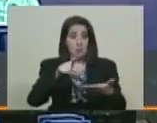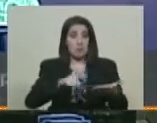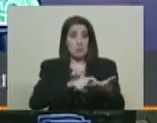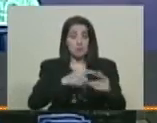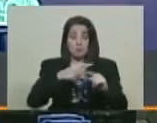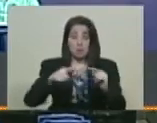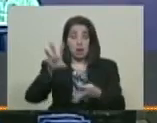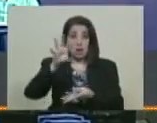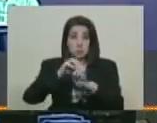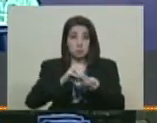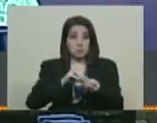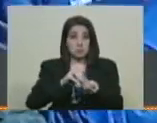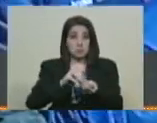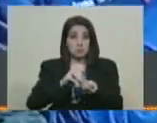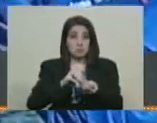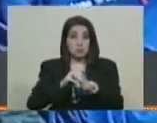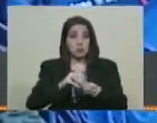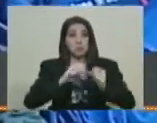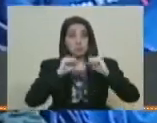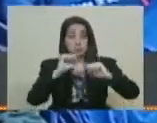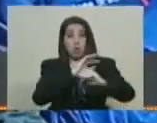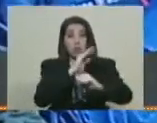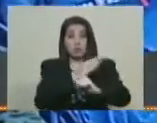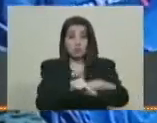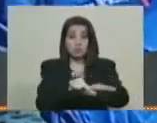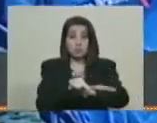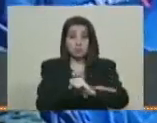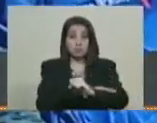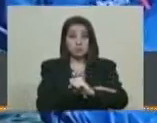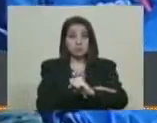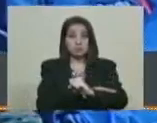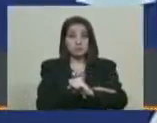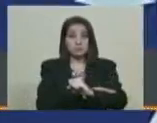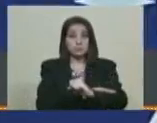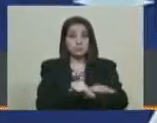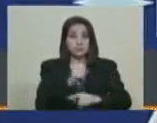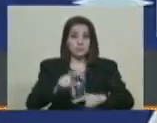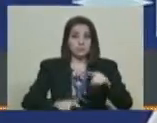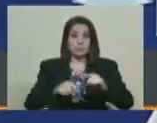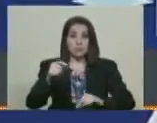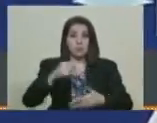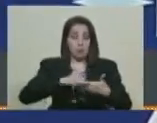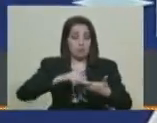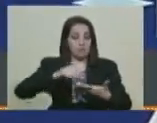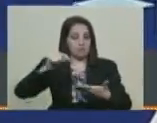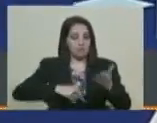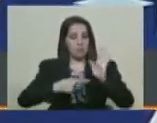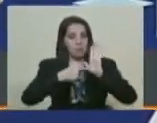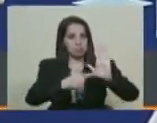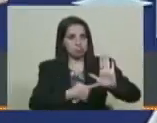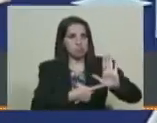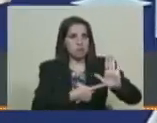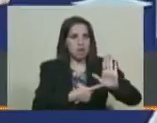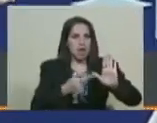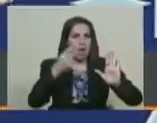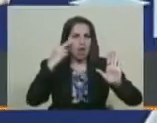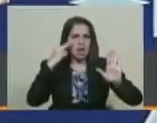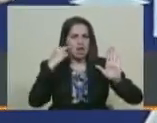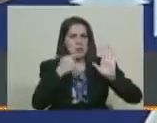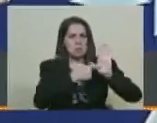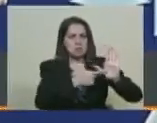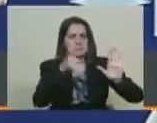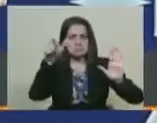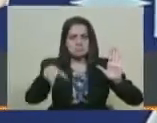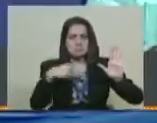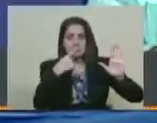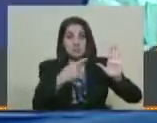resumen ya era poderoso. Y yo le puse una firma y se la mostré al Negro Uzcategui, al documento que me